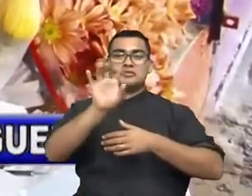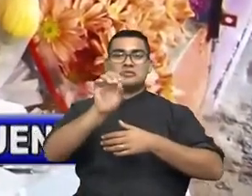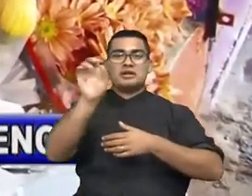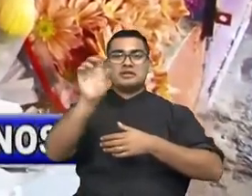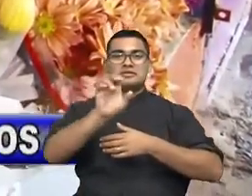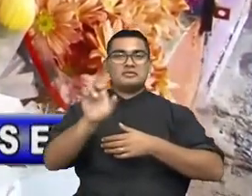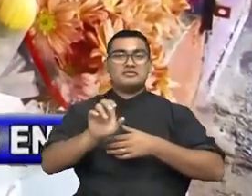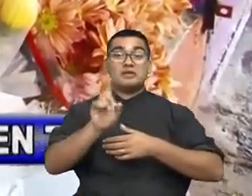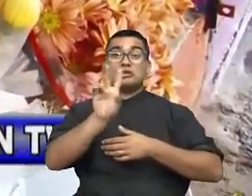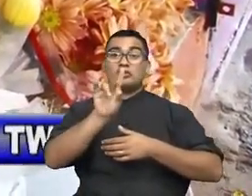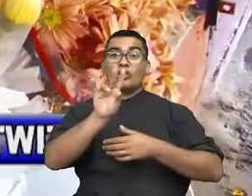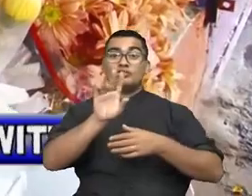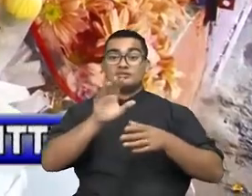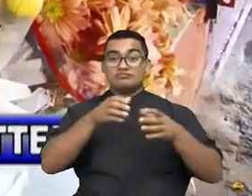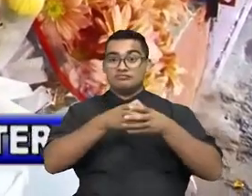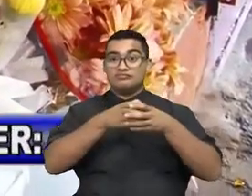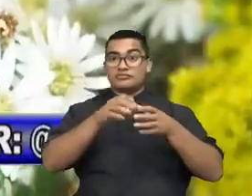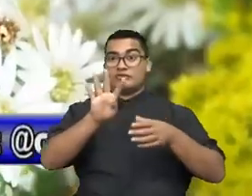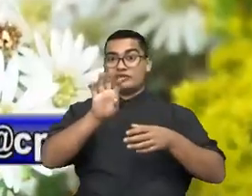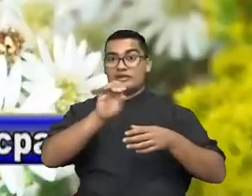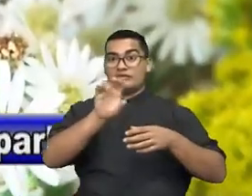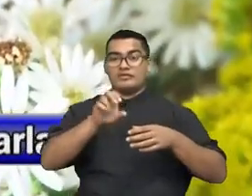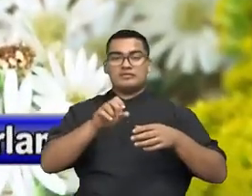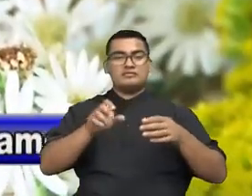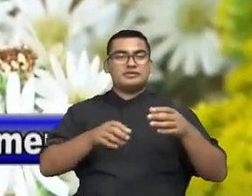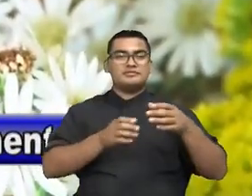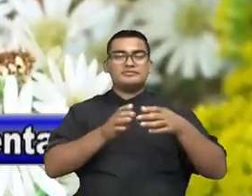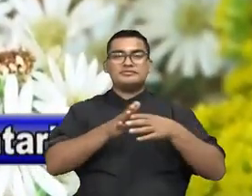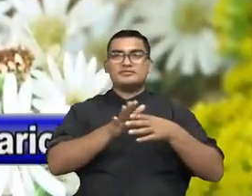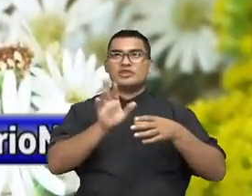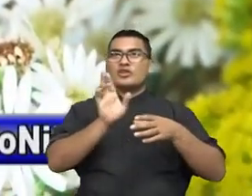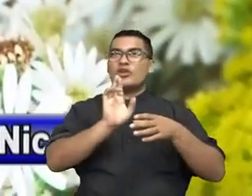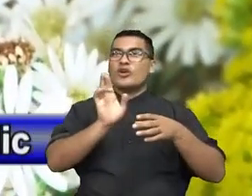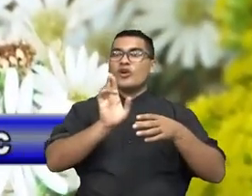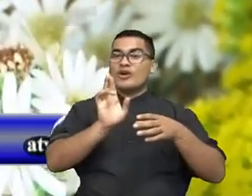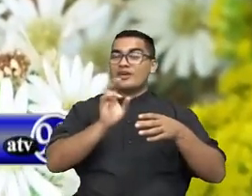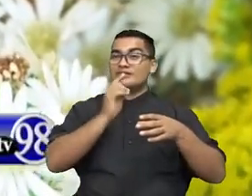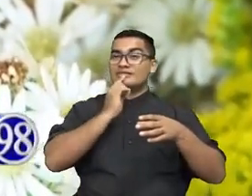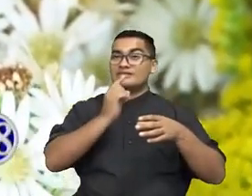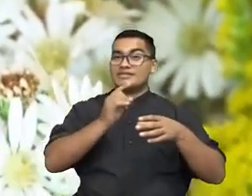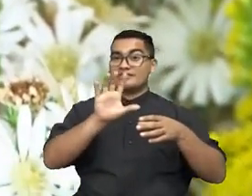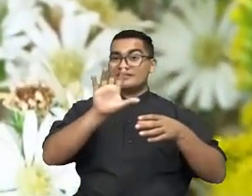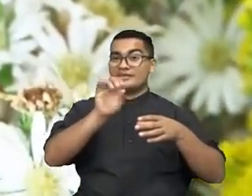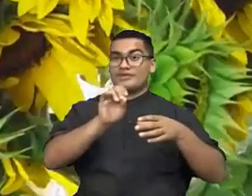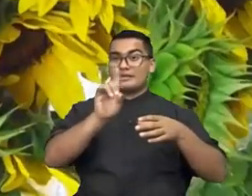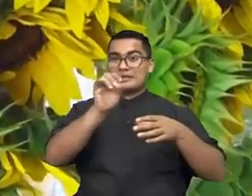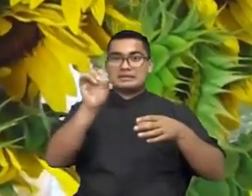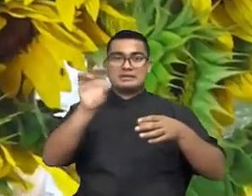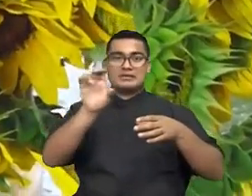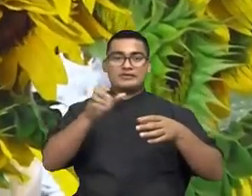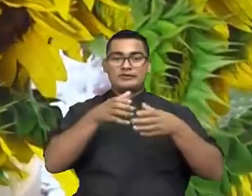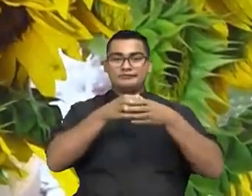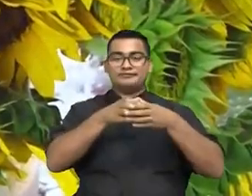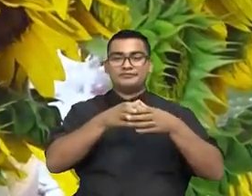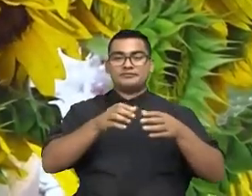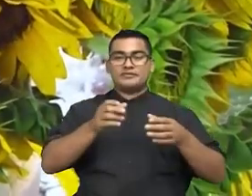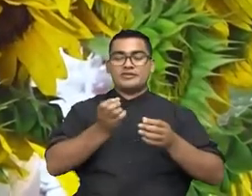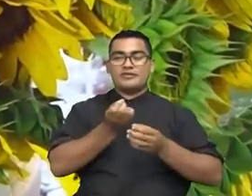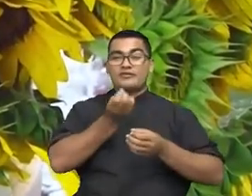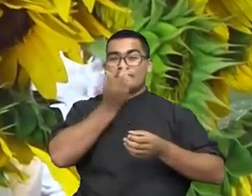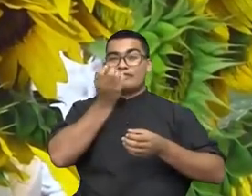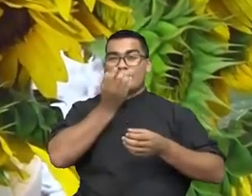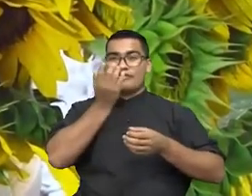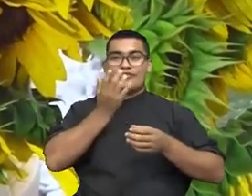córdobas la docena, el ramo de margarita entre 50 y 100 córdobas, y los girasoles en 4 unidades por